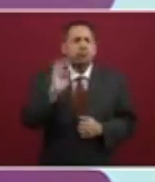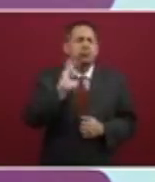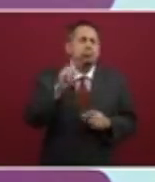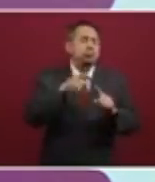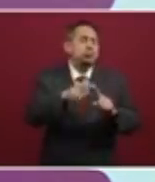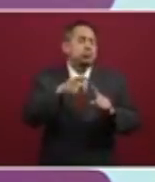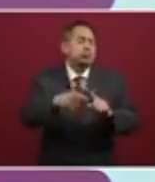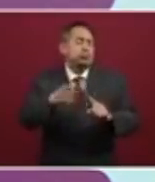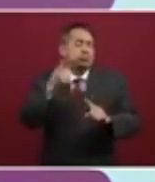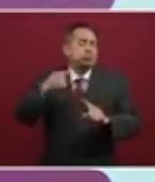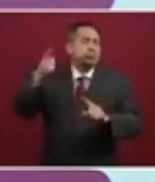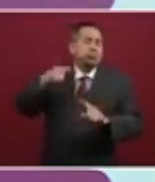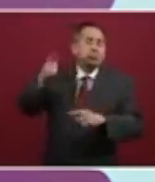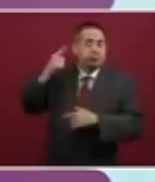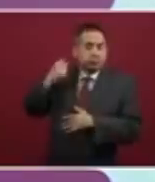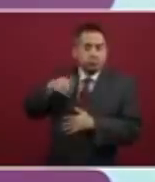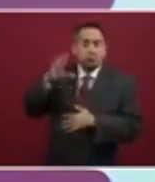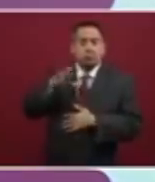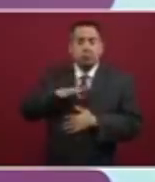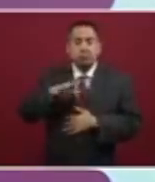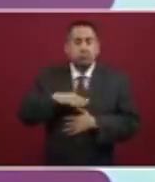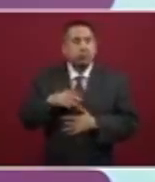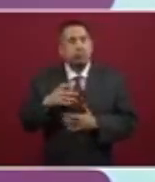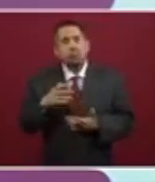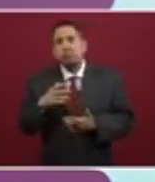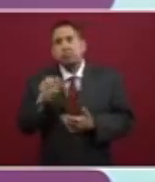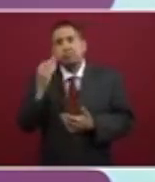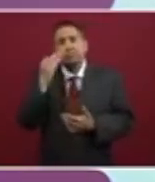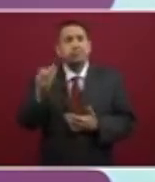ese instituto cuando